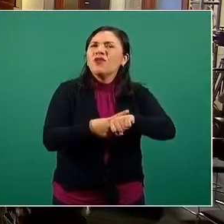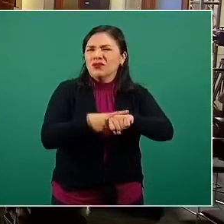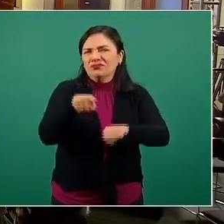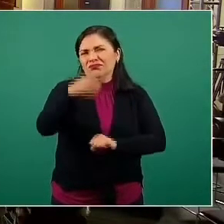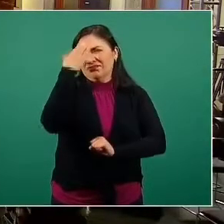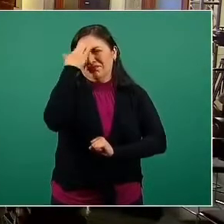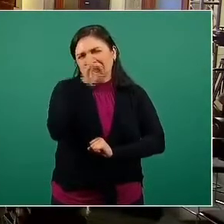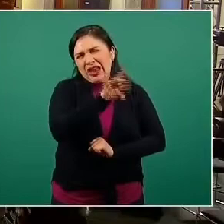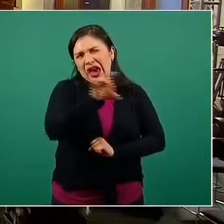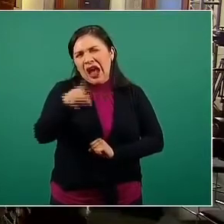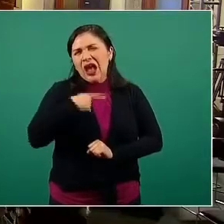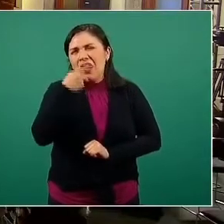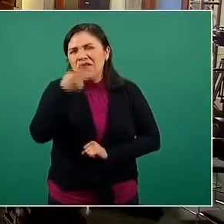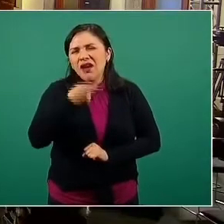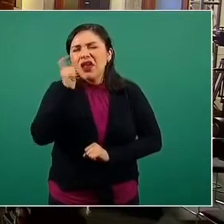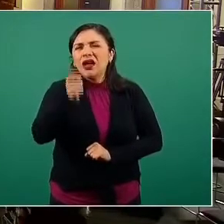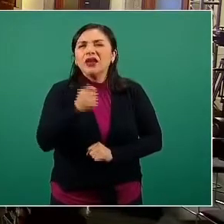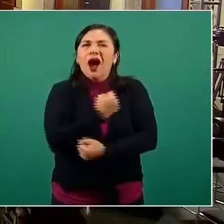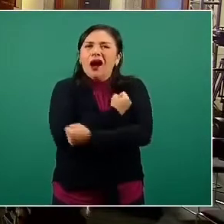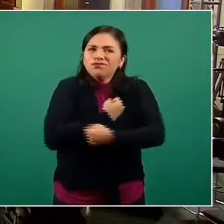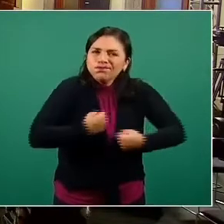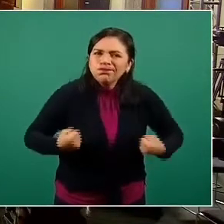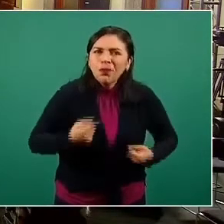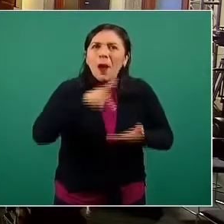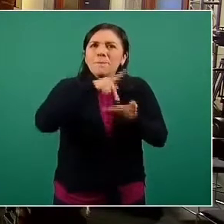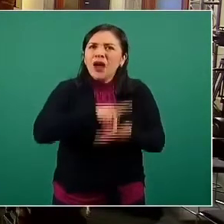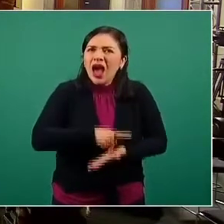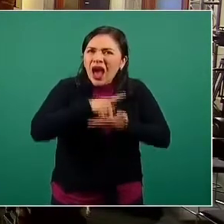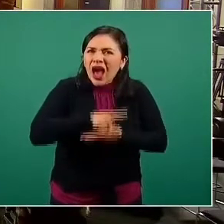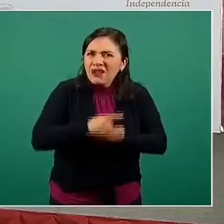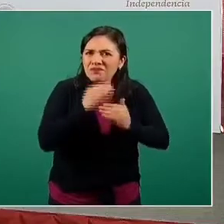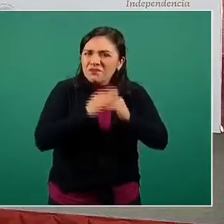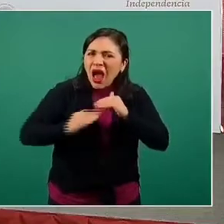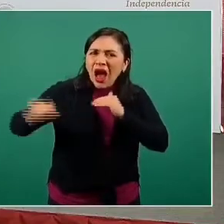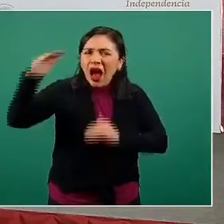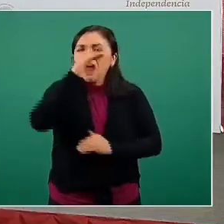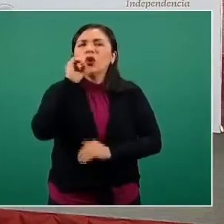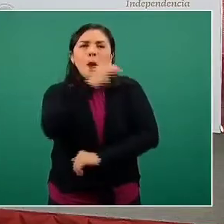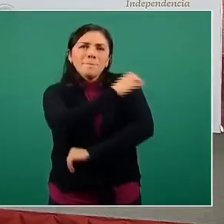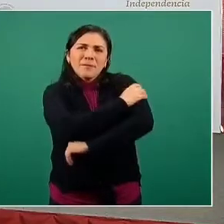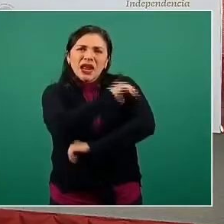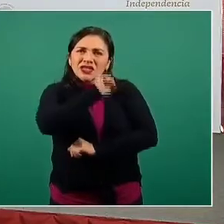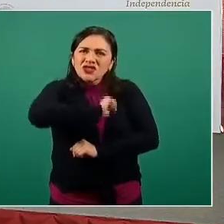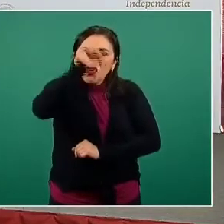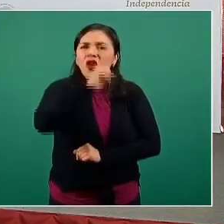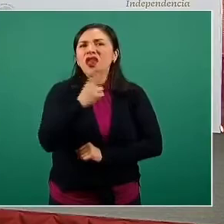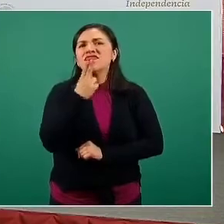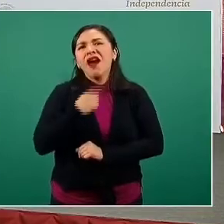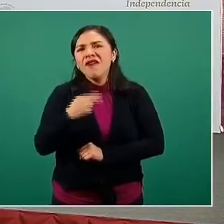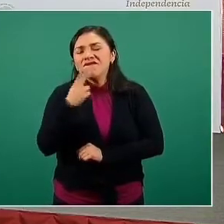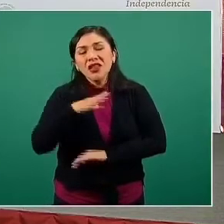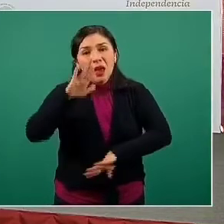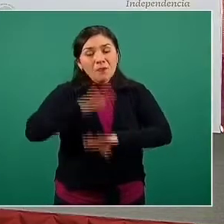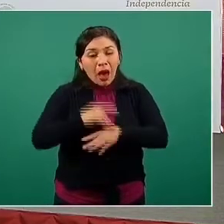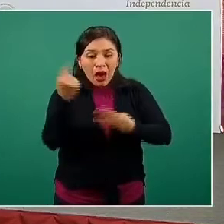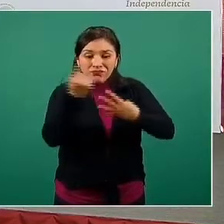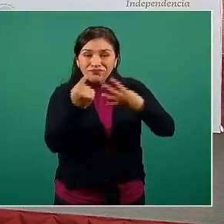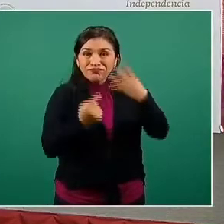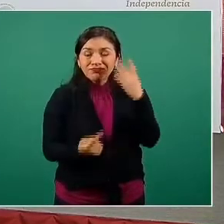bien identificadas, como son la obesidad, el sobrepeso, como es la hipertensión y la diabetes, sobre todo cuando estas